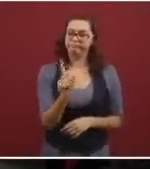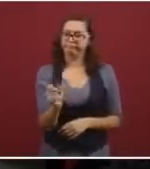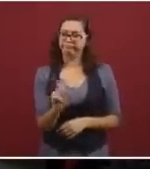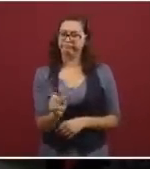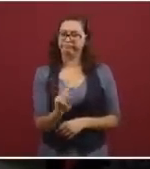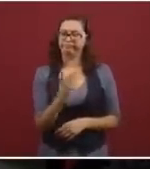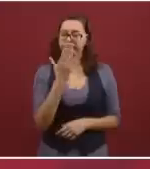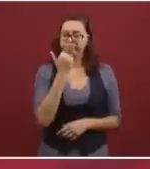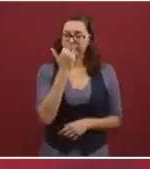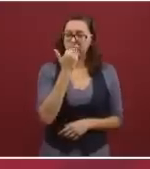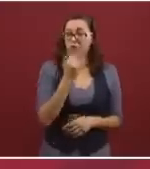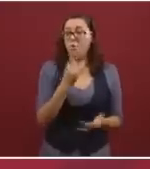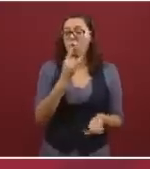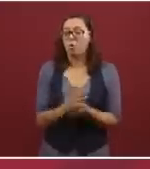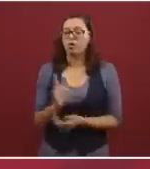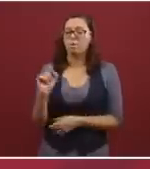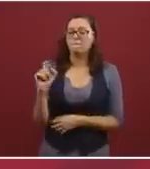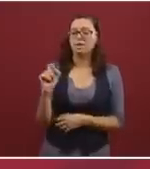Y